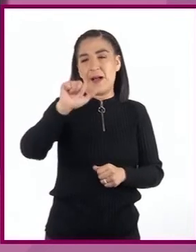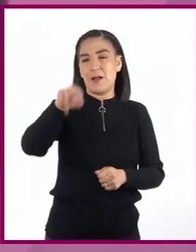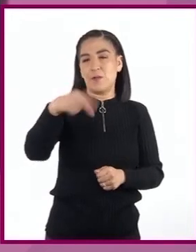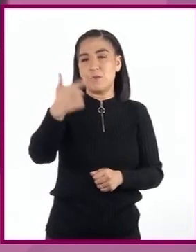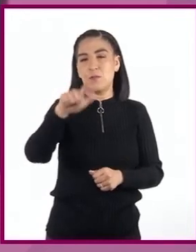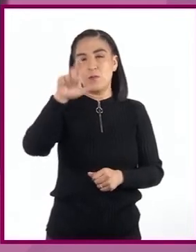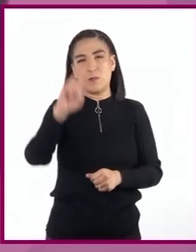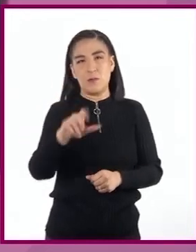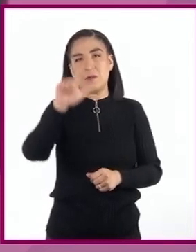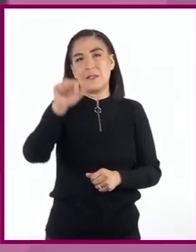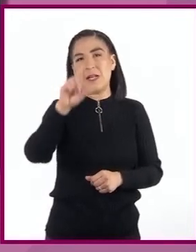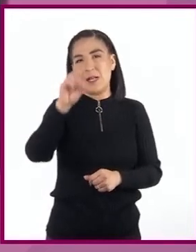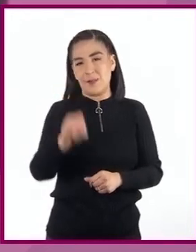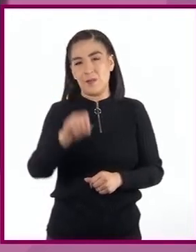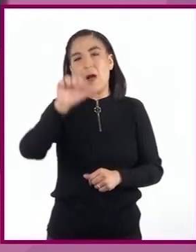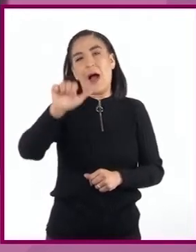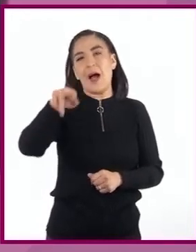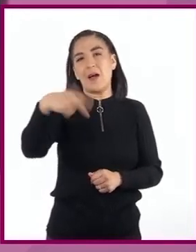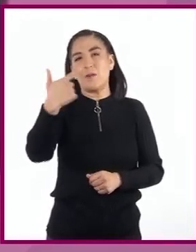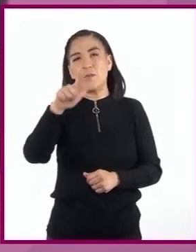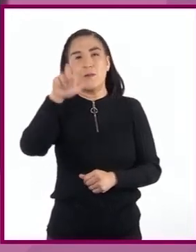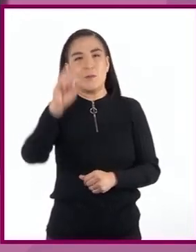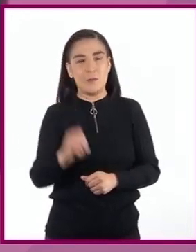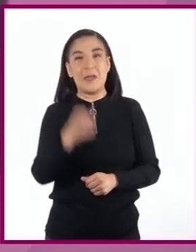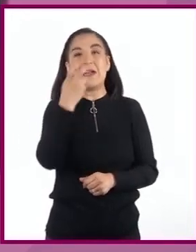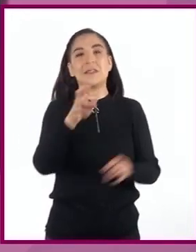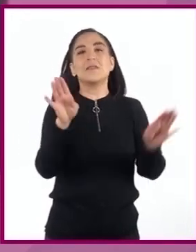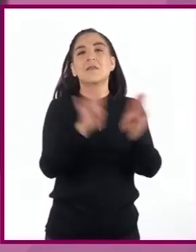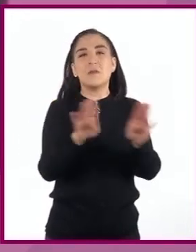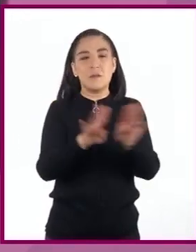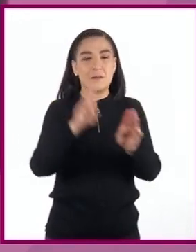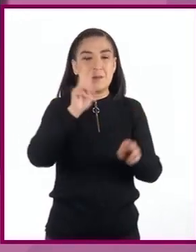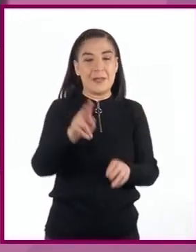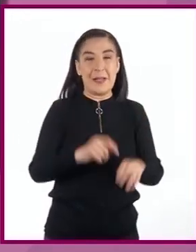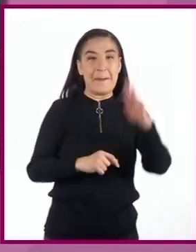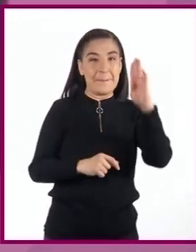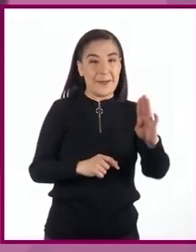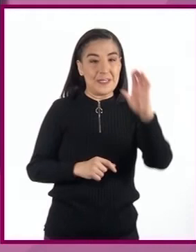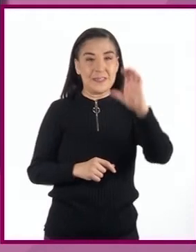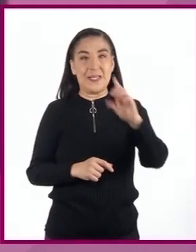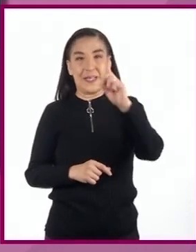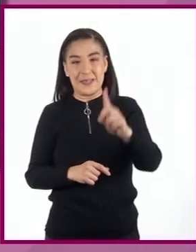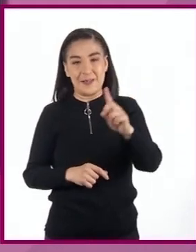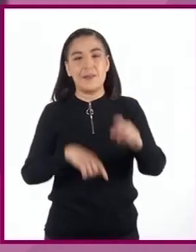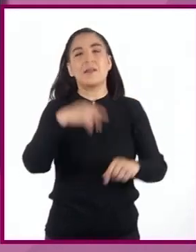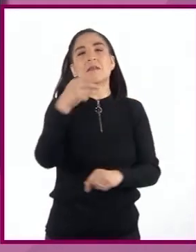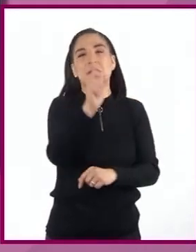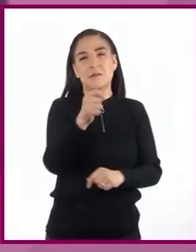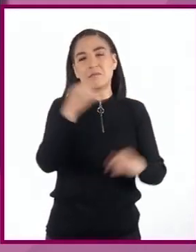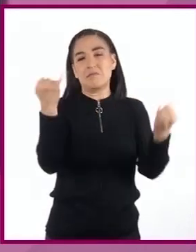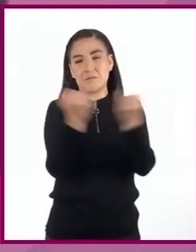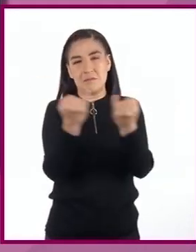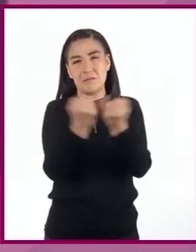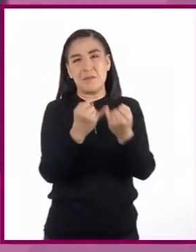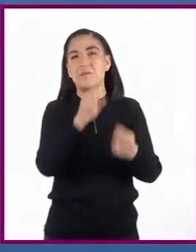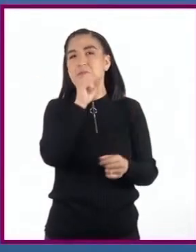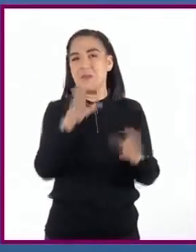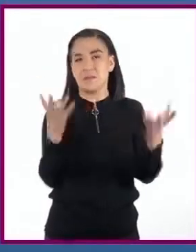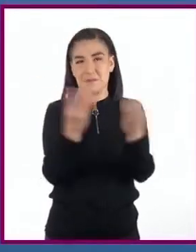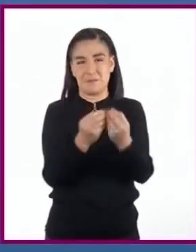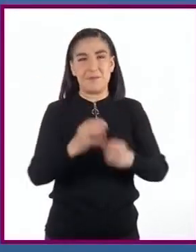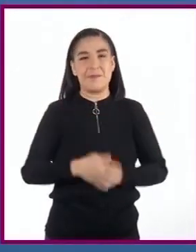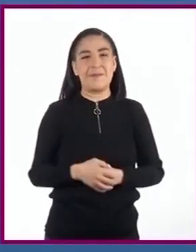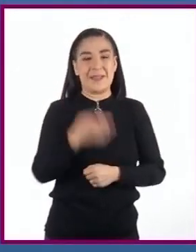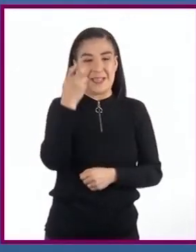lado, ángulo, para determinar que los triángulos BCD y EFG son congruentes.